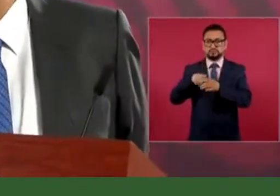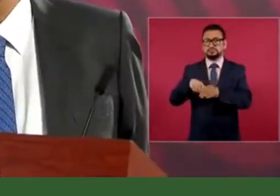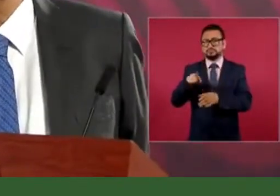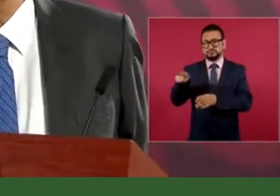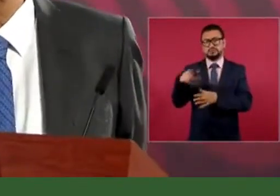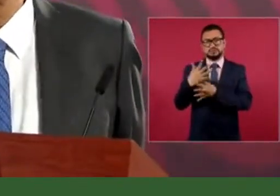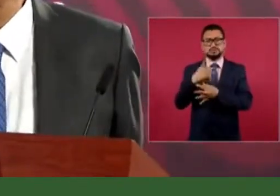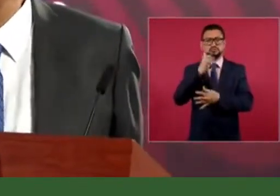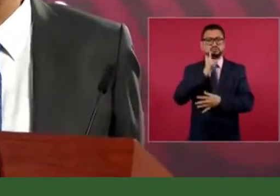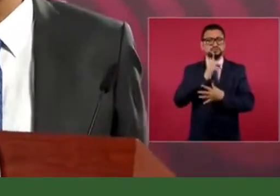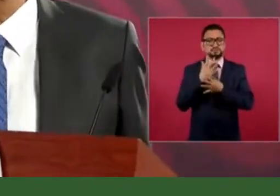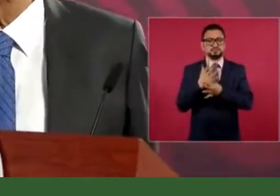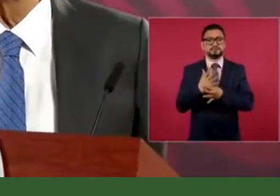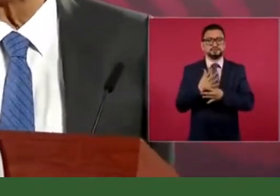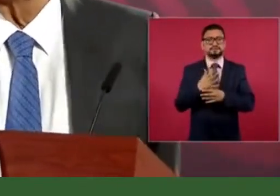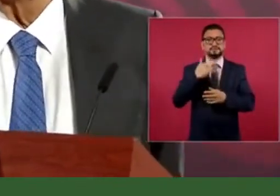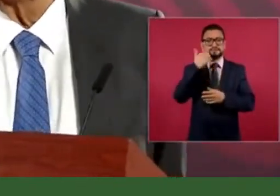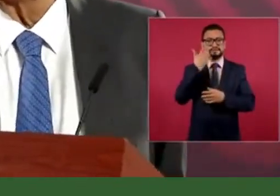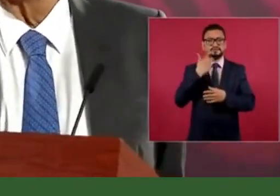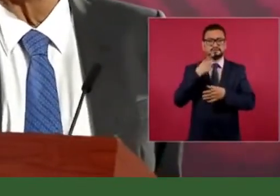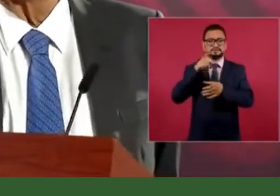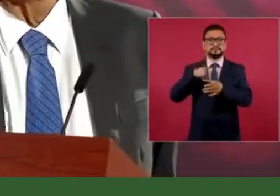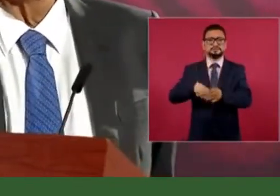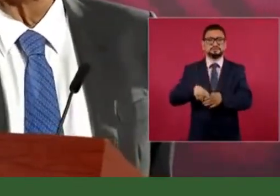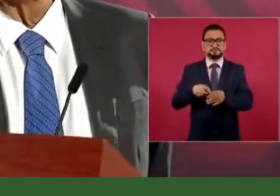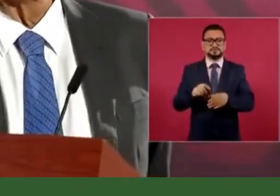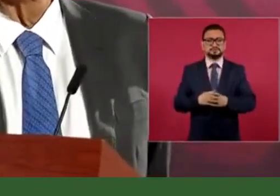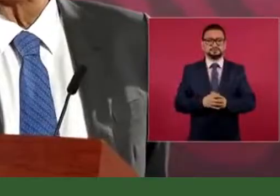decía que entraría